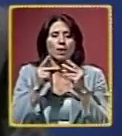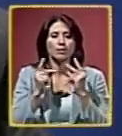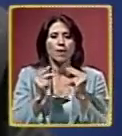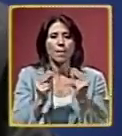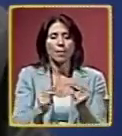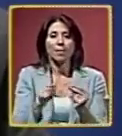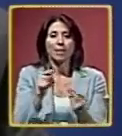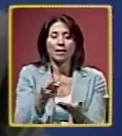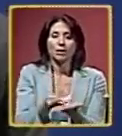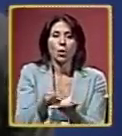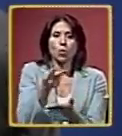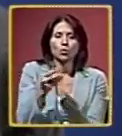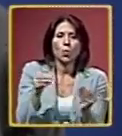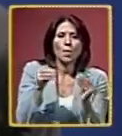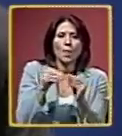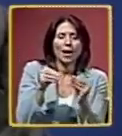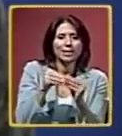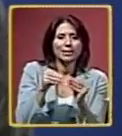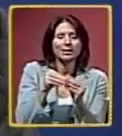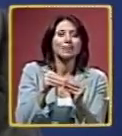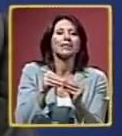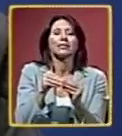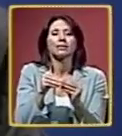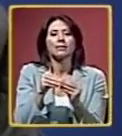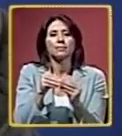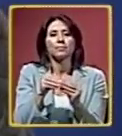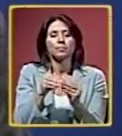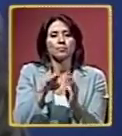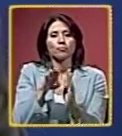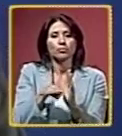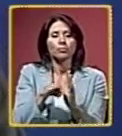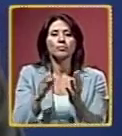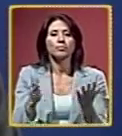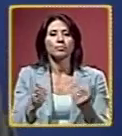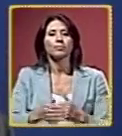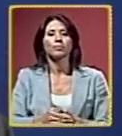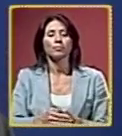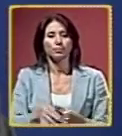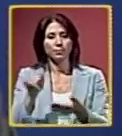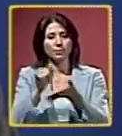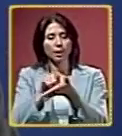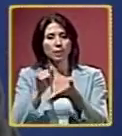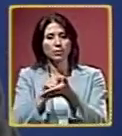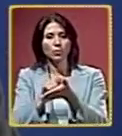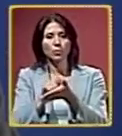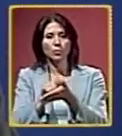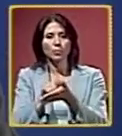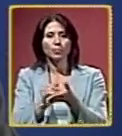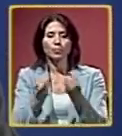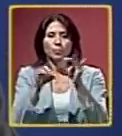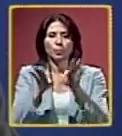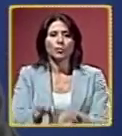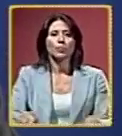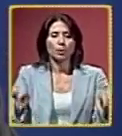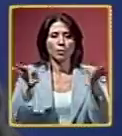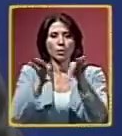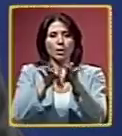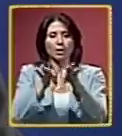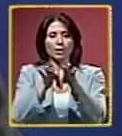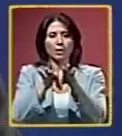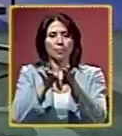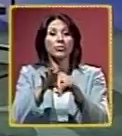ese costo o con más certeza hacia ese costo mínimo. Esto es muy importante y se